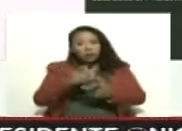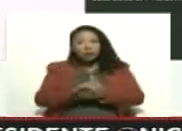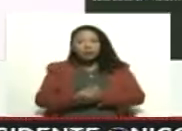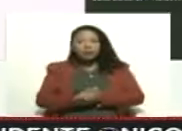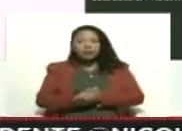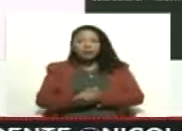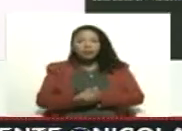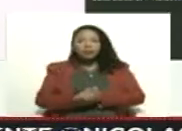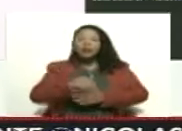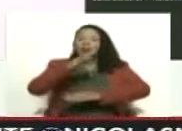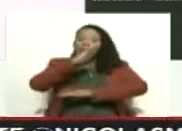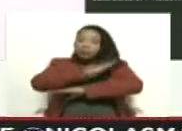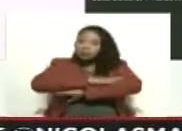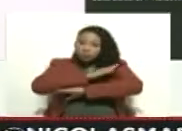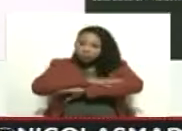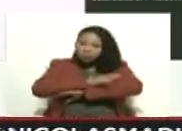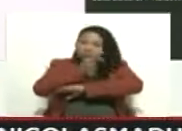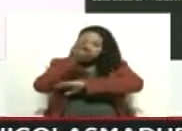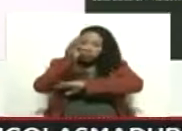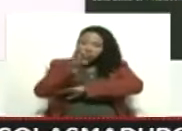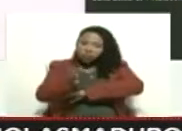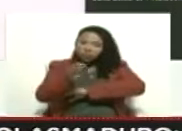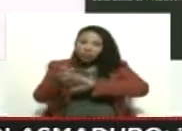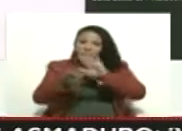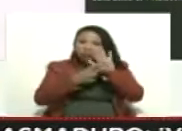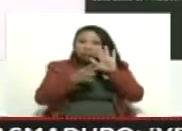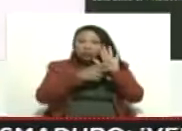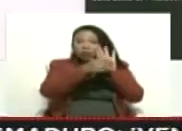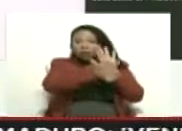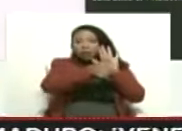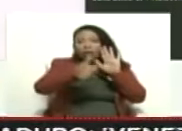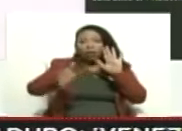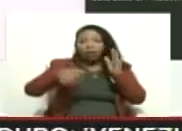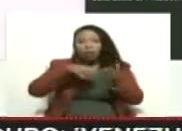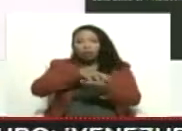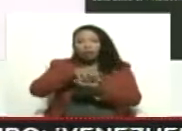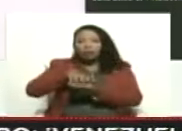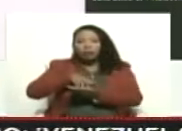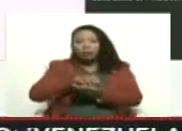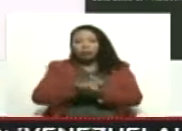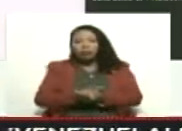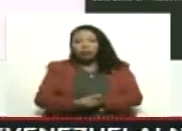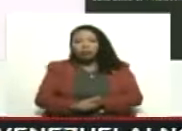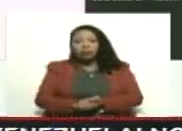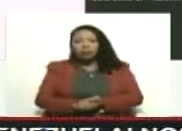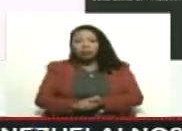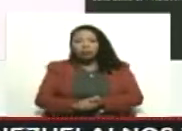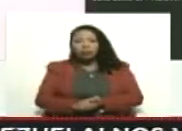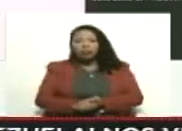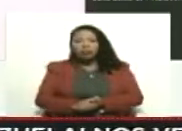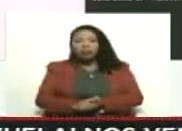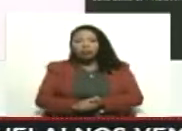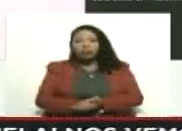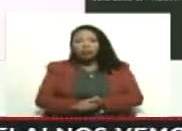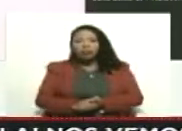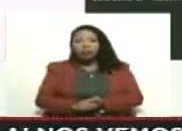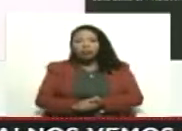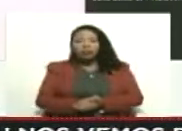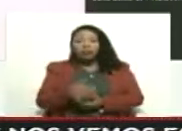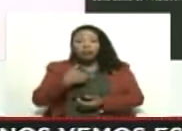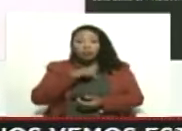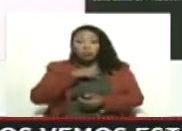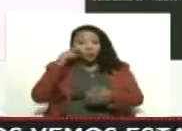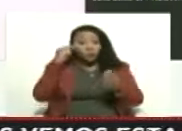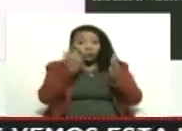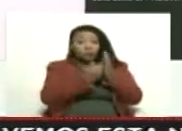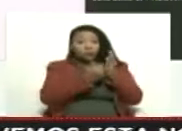y obedece Pues a la realidad política de cada estado de cada estado nosotros demostramos